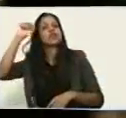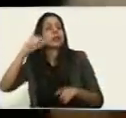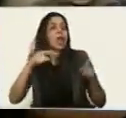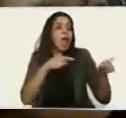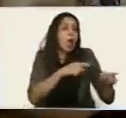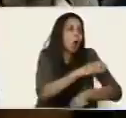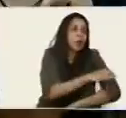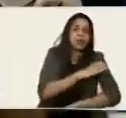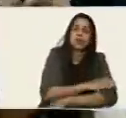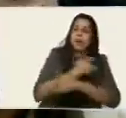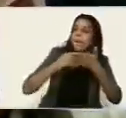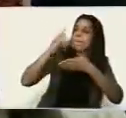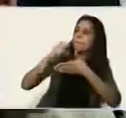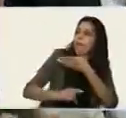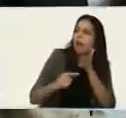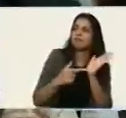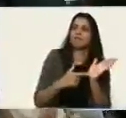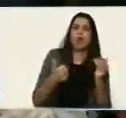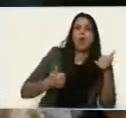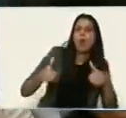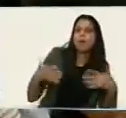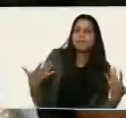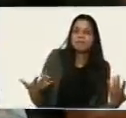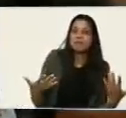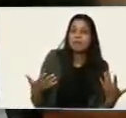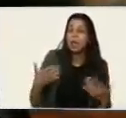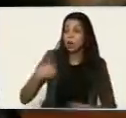lo que quieran, pero nuestra propuesta es esa.